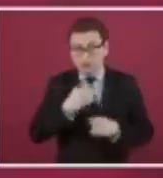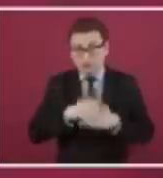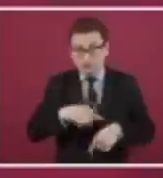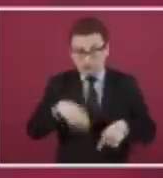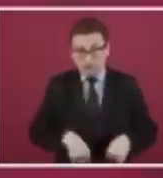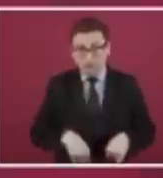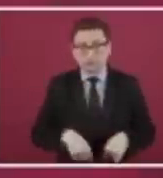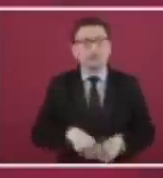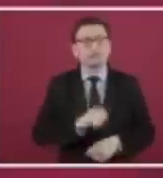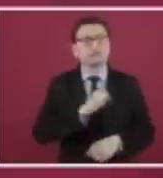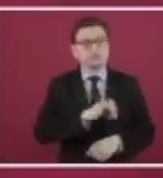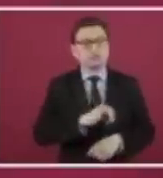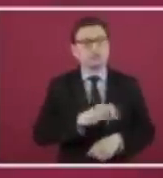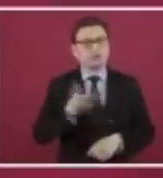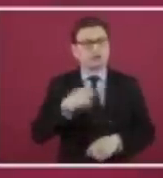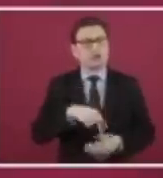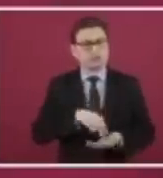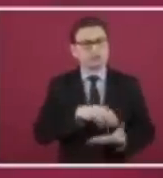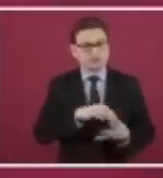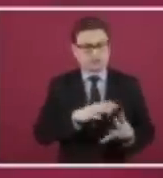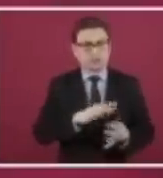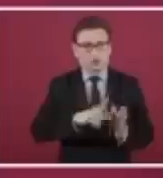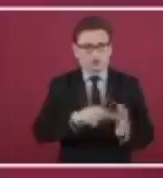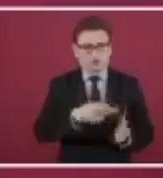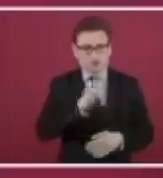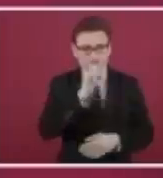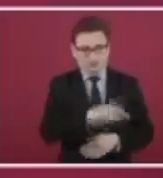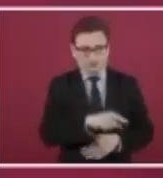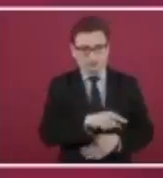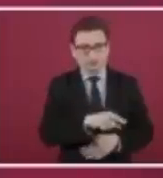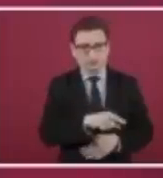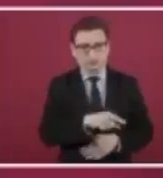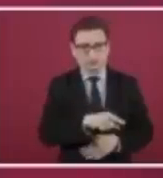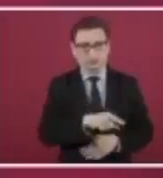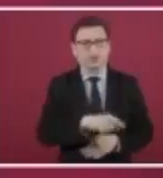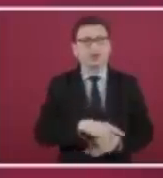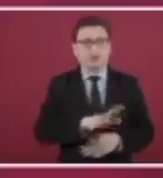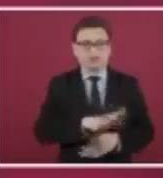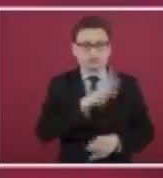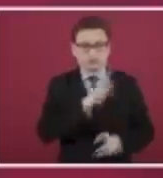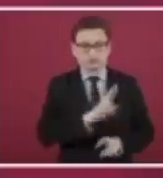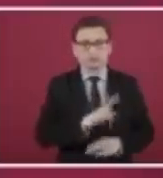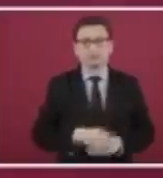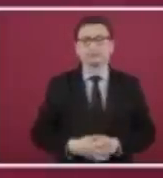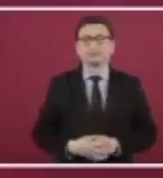habló, con todo respeto, con